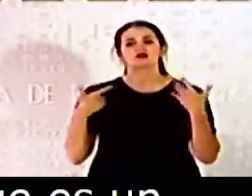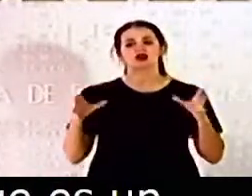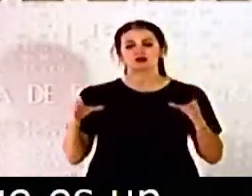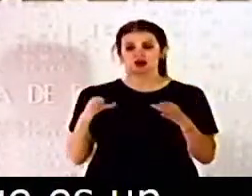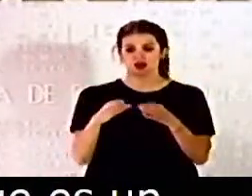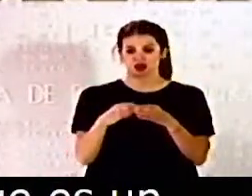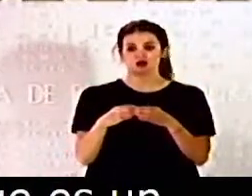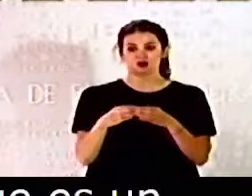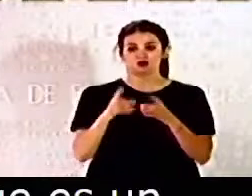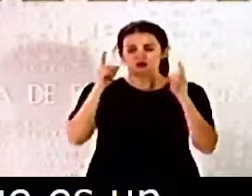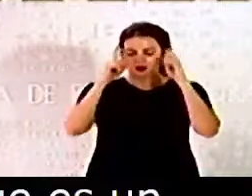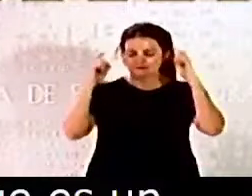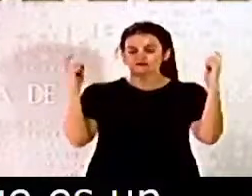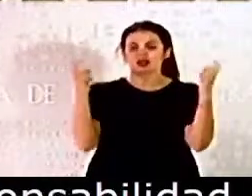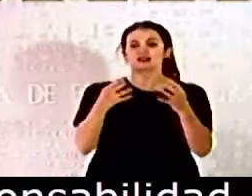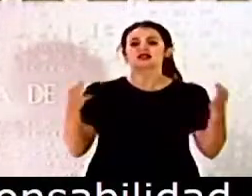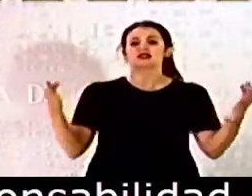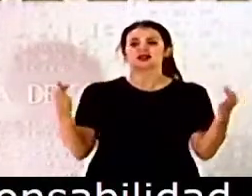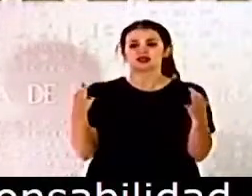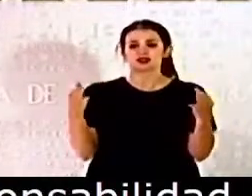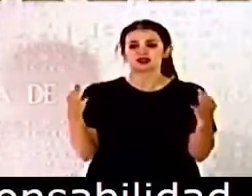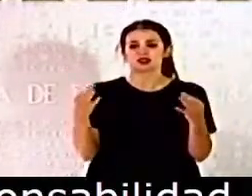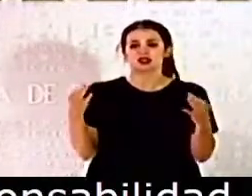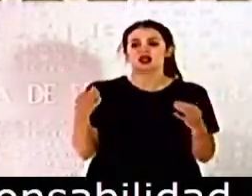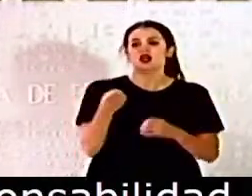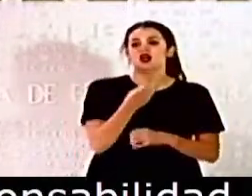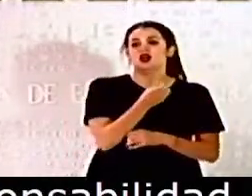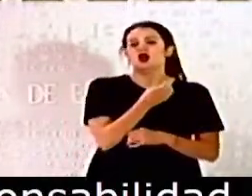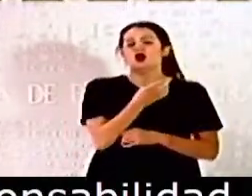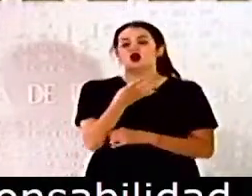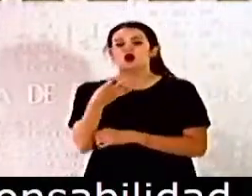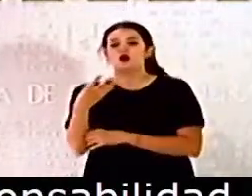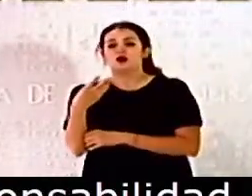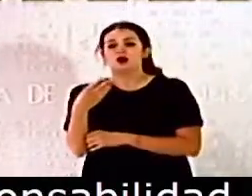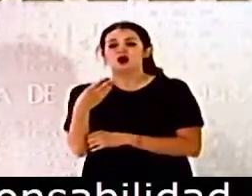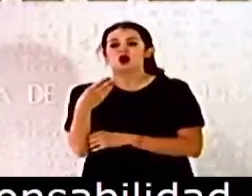intentar, en la medida de lo posible, que las cifras no se vayan.